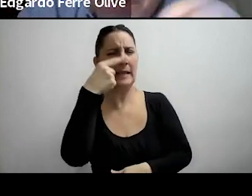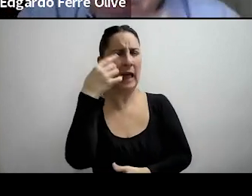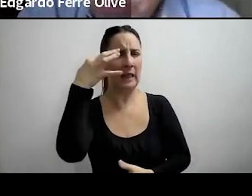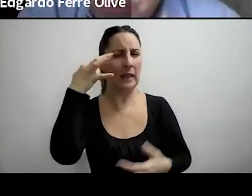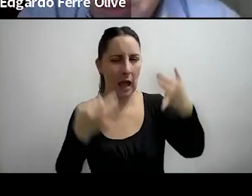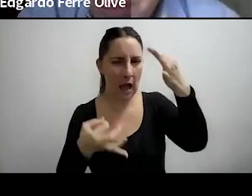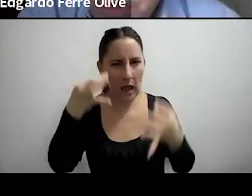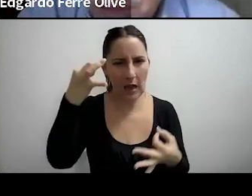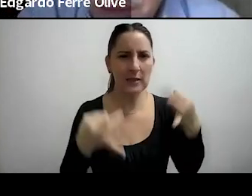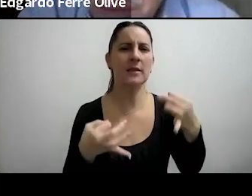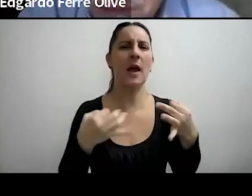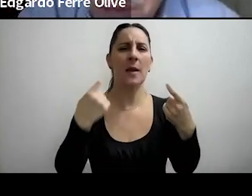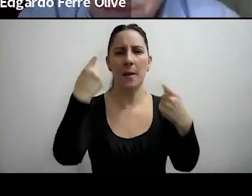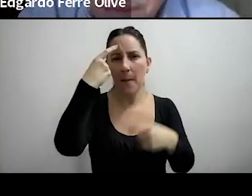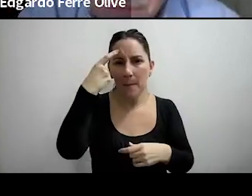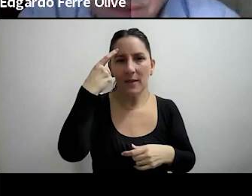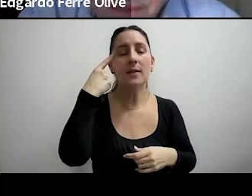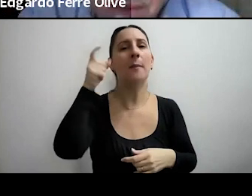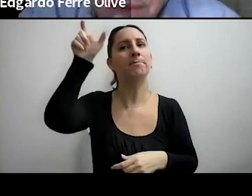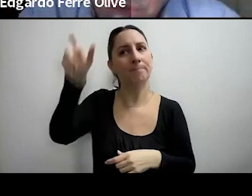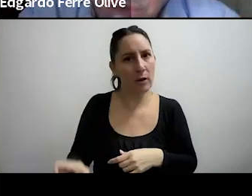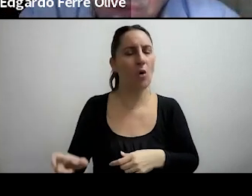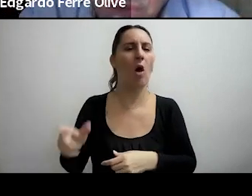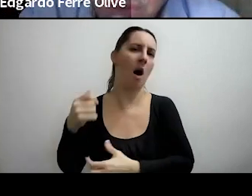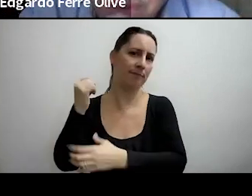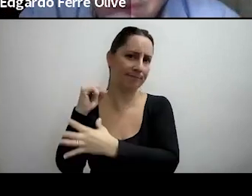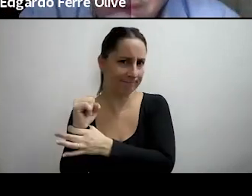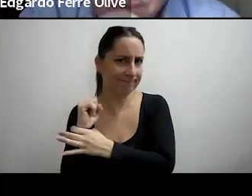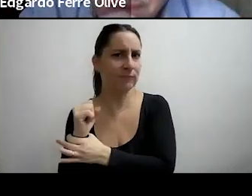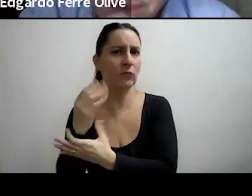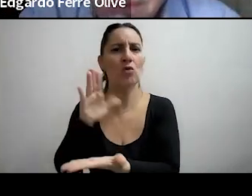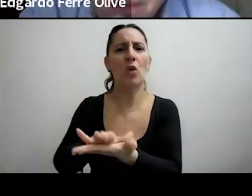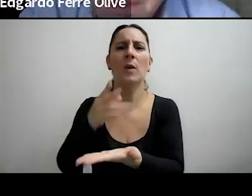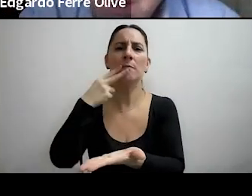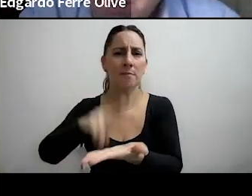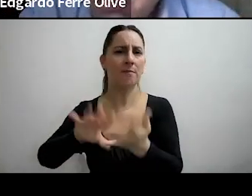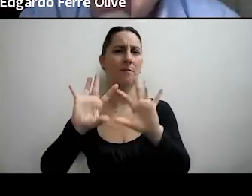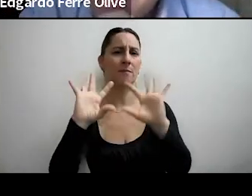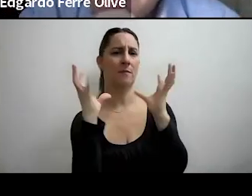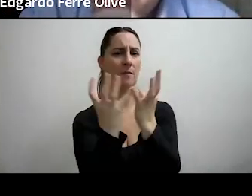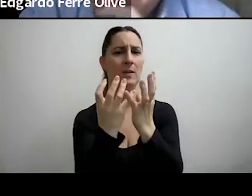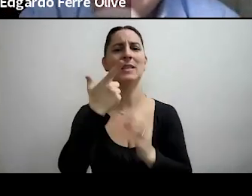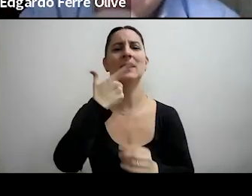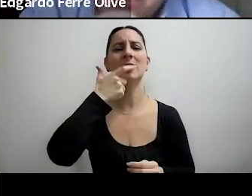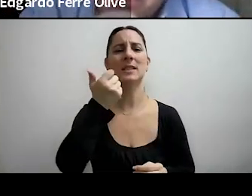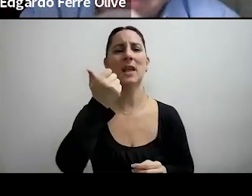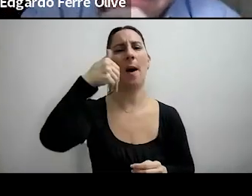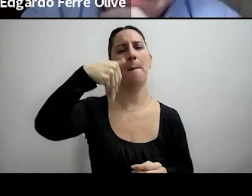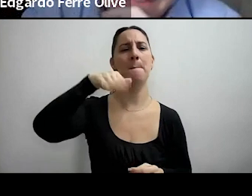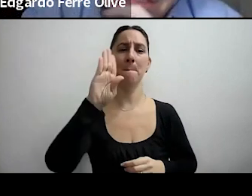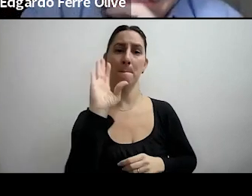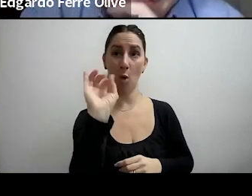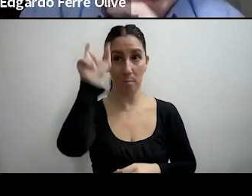los lineamientos de un gran doctrinario en el tema tributario ambiental, que es Agnar Sandmo. Agnar Sandmo es